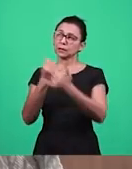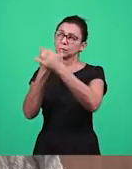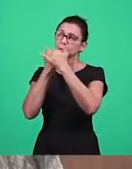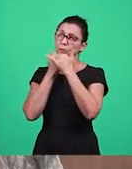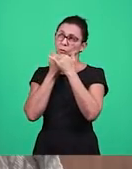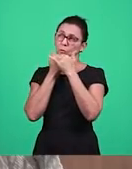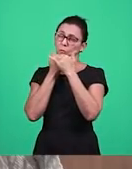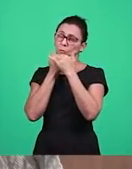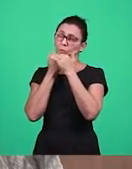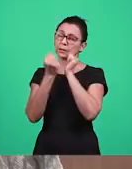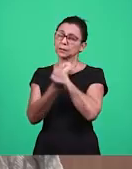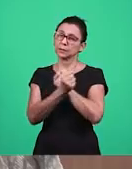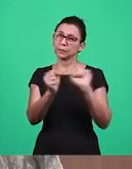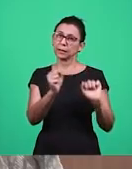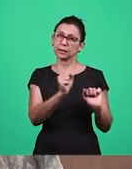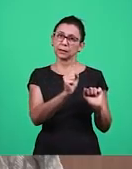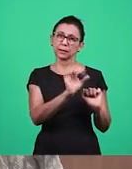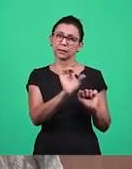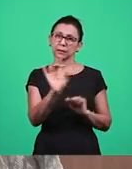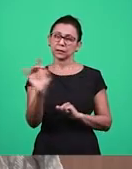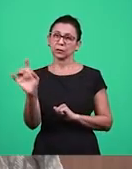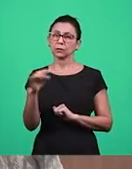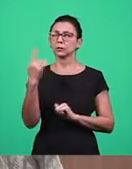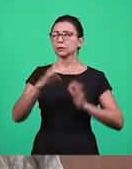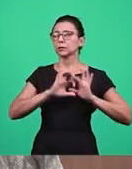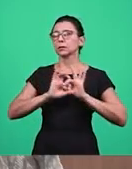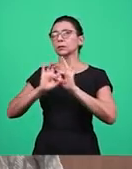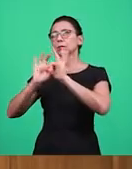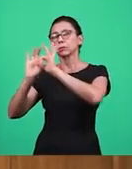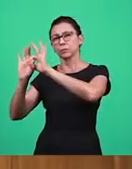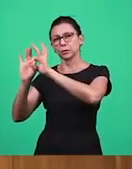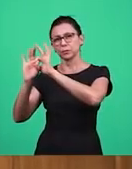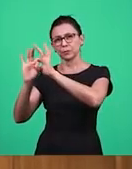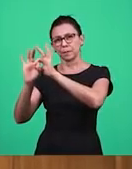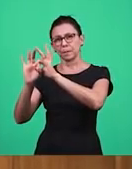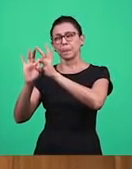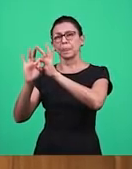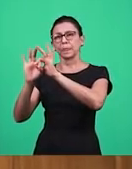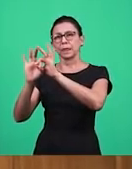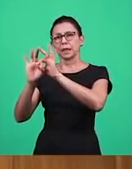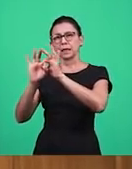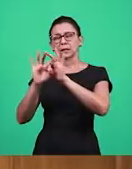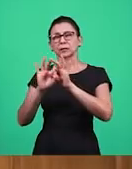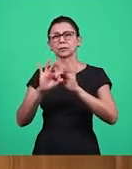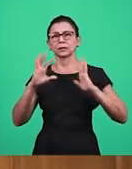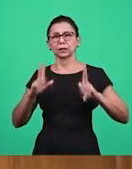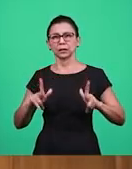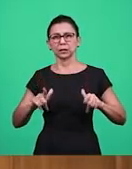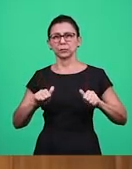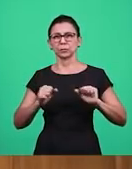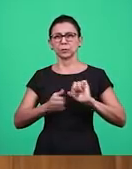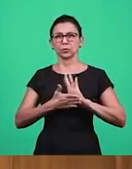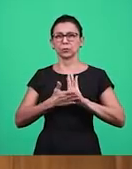Pedimos perdón por nuestros pecados. Liberta a cada uno de nosotros para que estemos en comunión contigo. Listos, Señor,